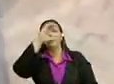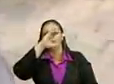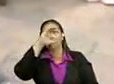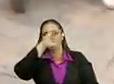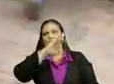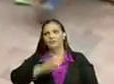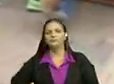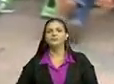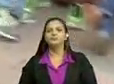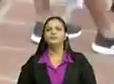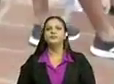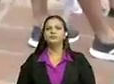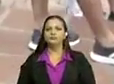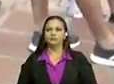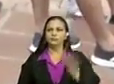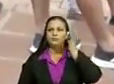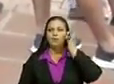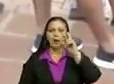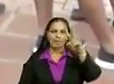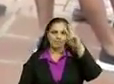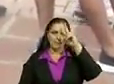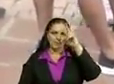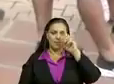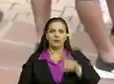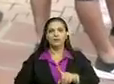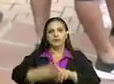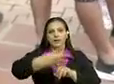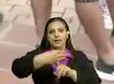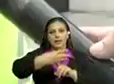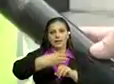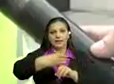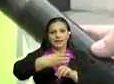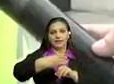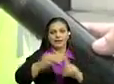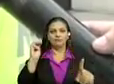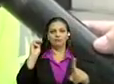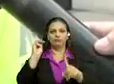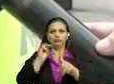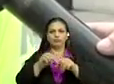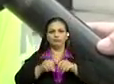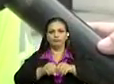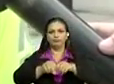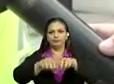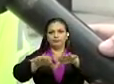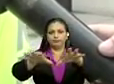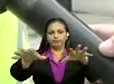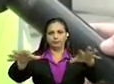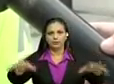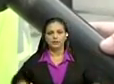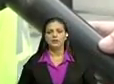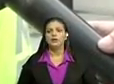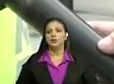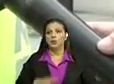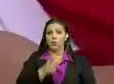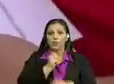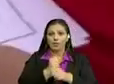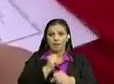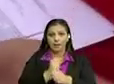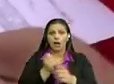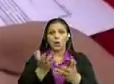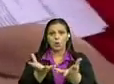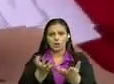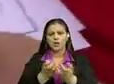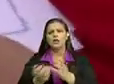venía ofreciendo a través de redes sociales. Le solicitaban que se realicen vacunas, que se pongan vacunas, que van a entrar ya